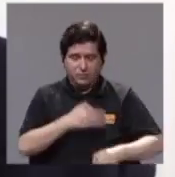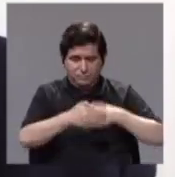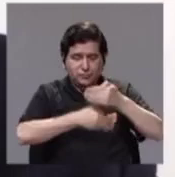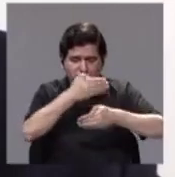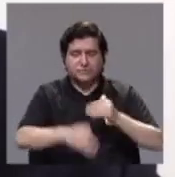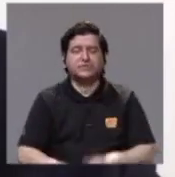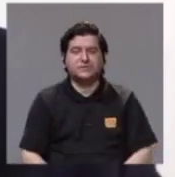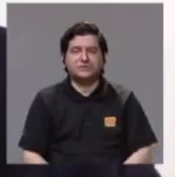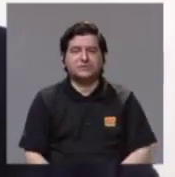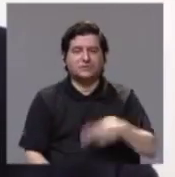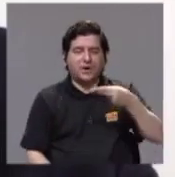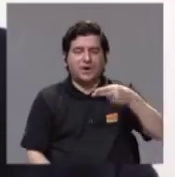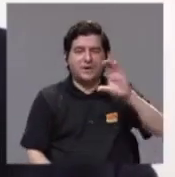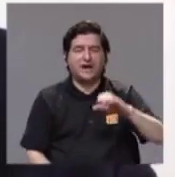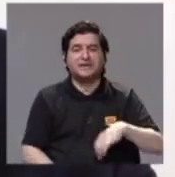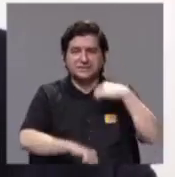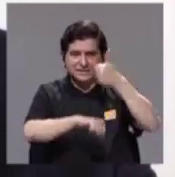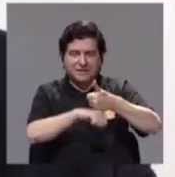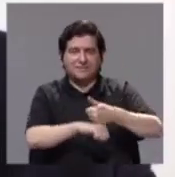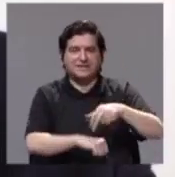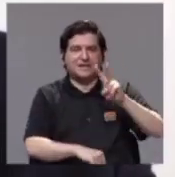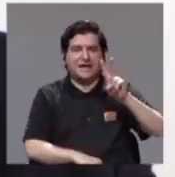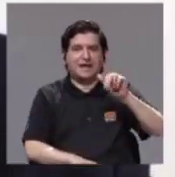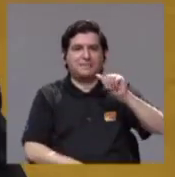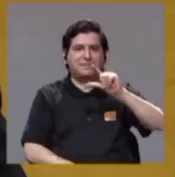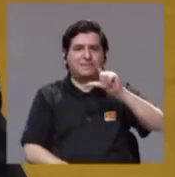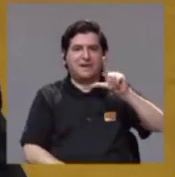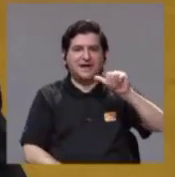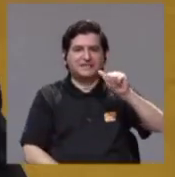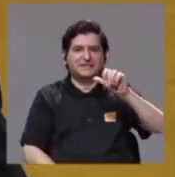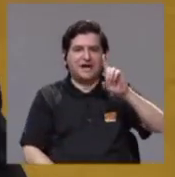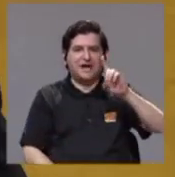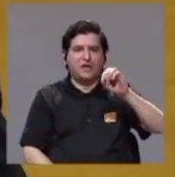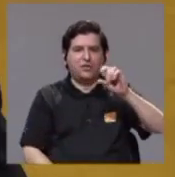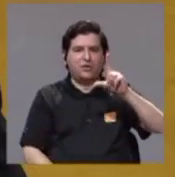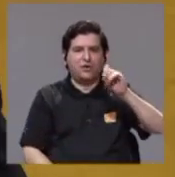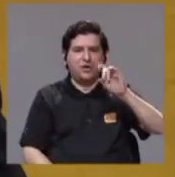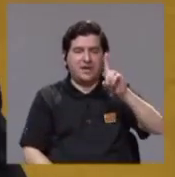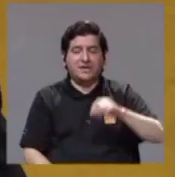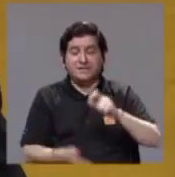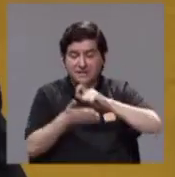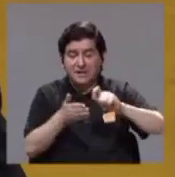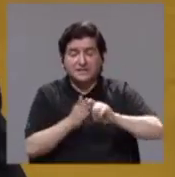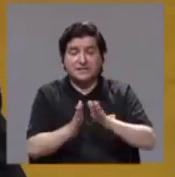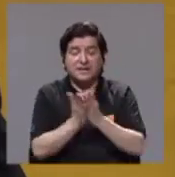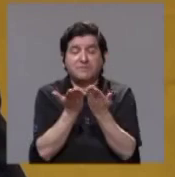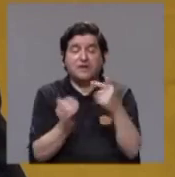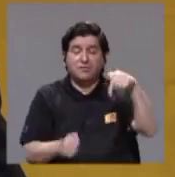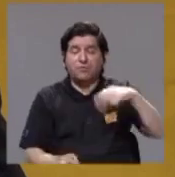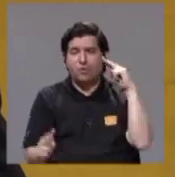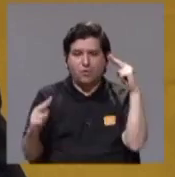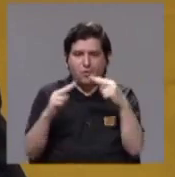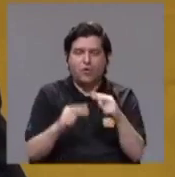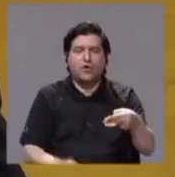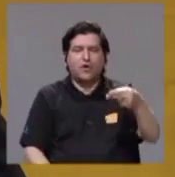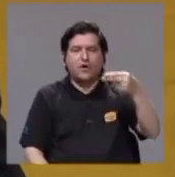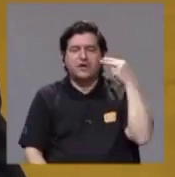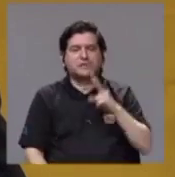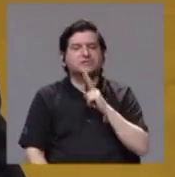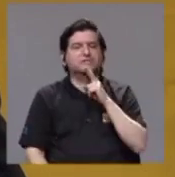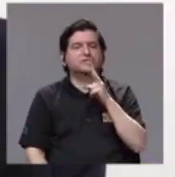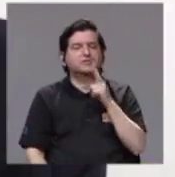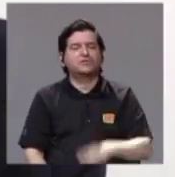Don Cristian. Cortés se instala en Valladolid y escribe el libro que hoy conocemos como La